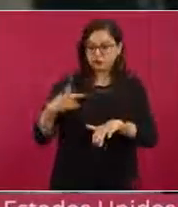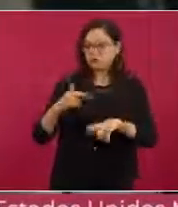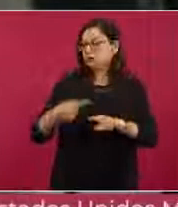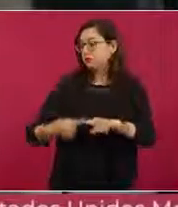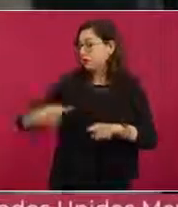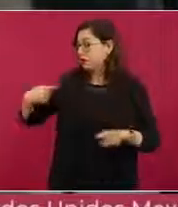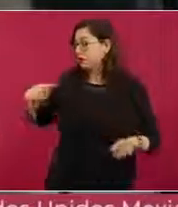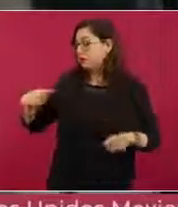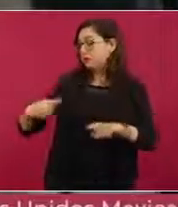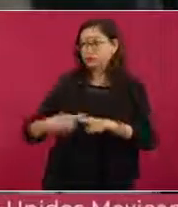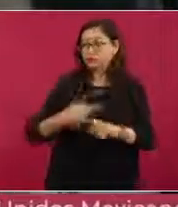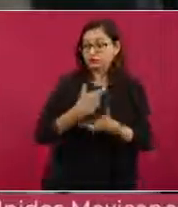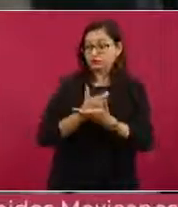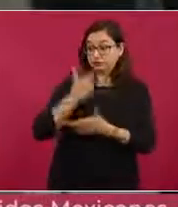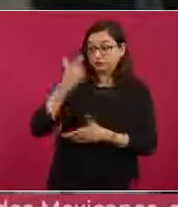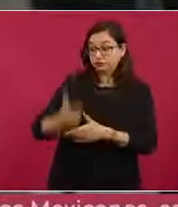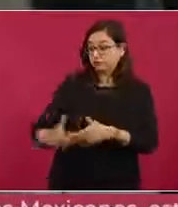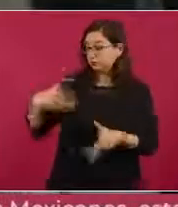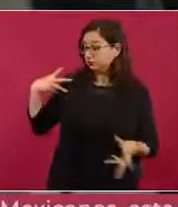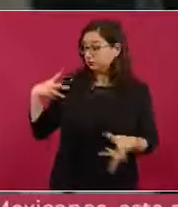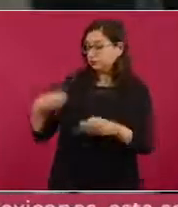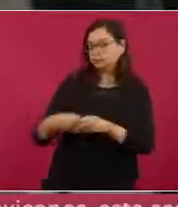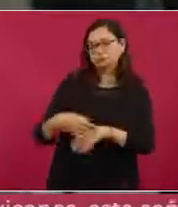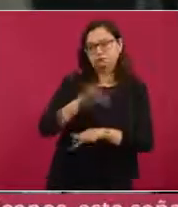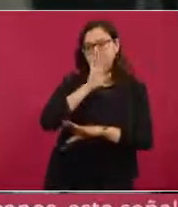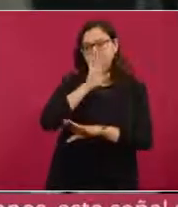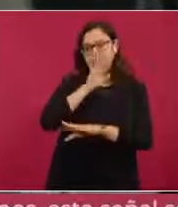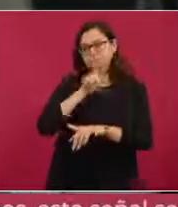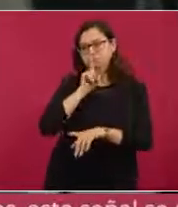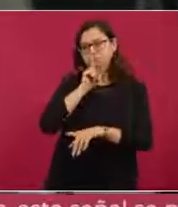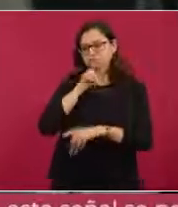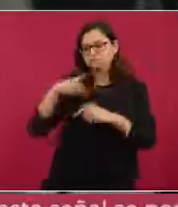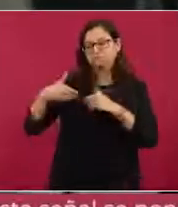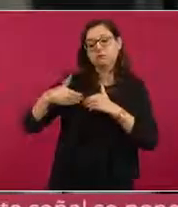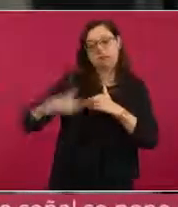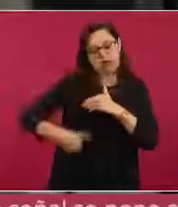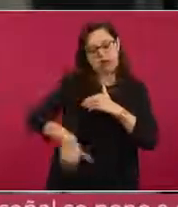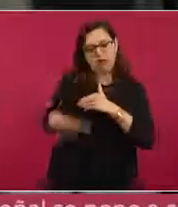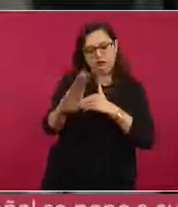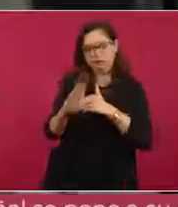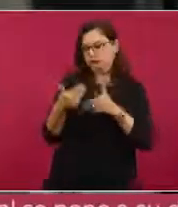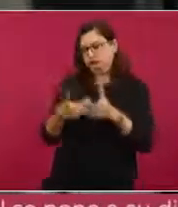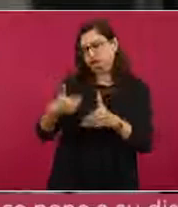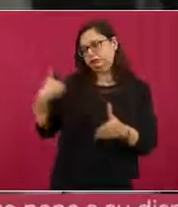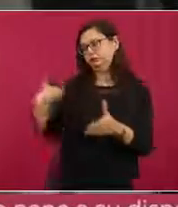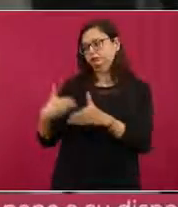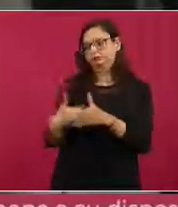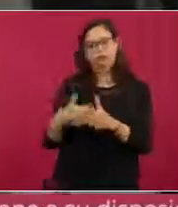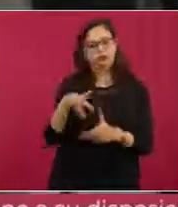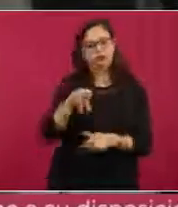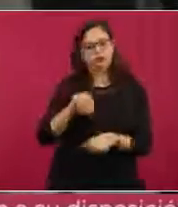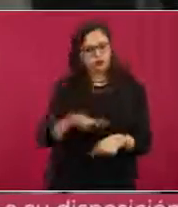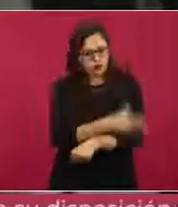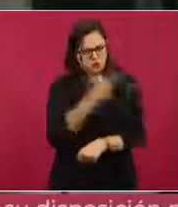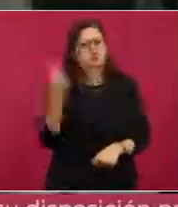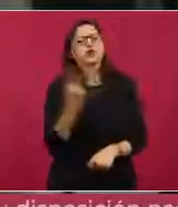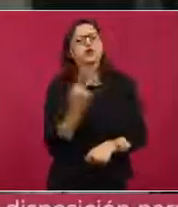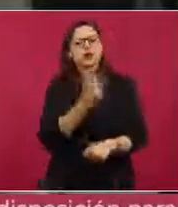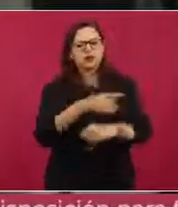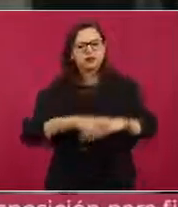¿Por qué? Si cumplieron requisitos, si lo pidieron a tiempo, les dicen que no le van a pagar. Ni lo que usted ha